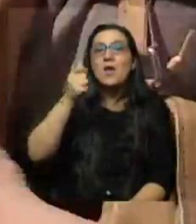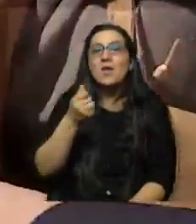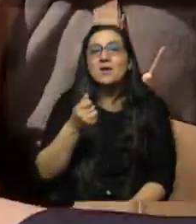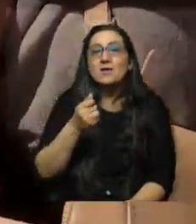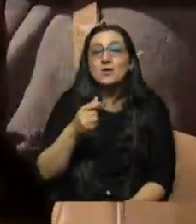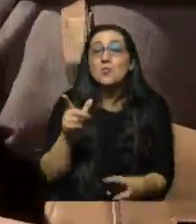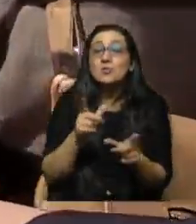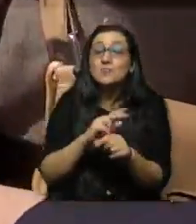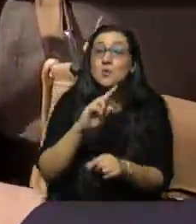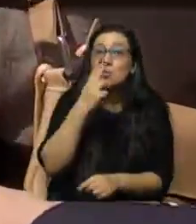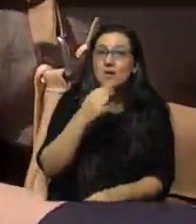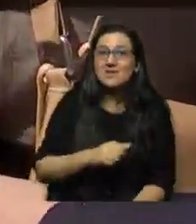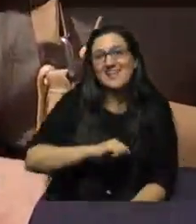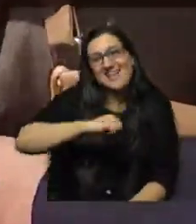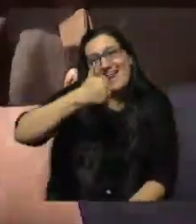sale Uruguay?